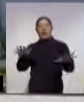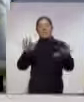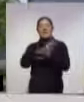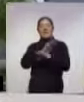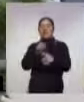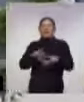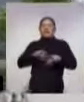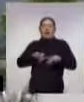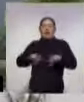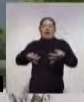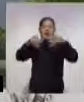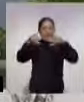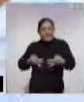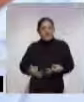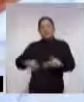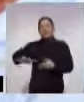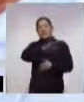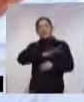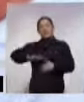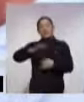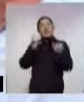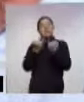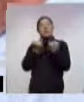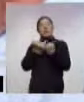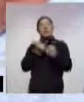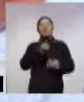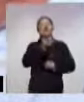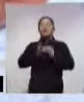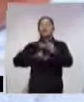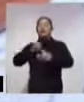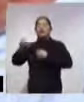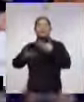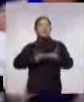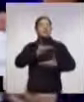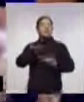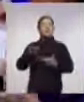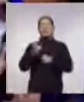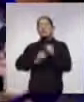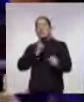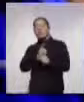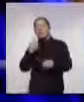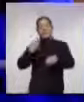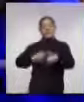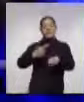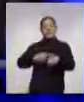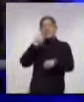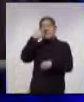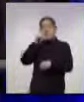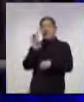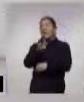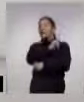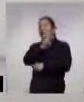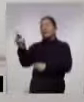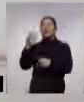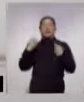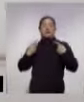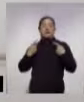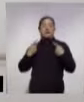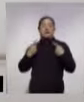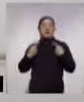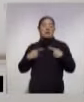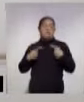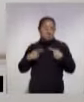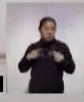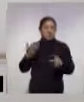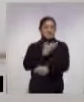mayor calidad en la región, además de acercar servicios de prevención y detección oportuna de enfermedades en beneficio de las familias. El